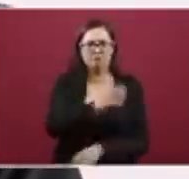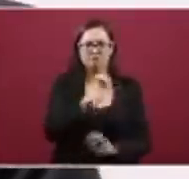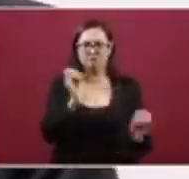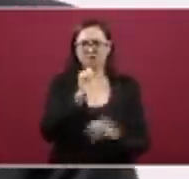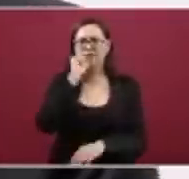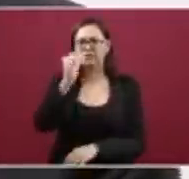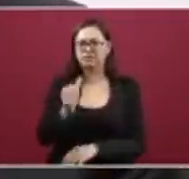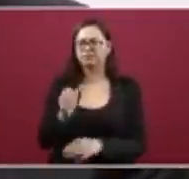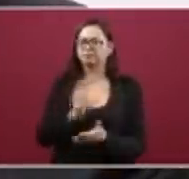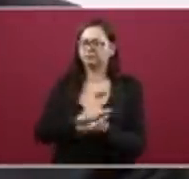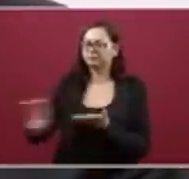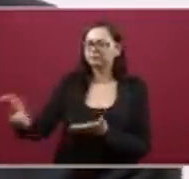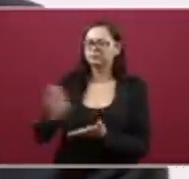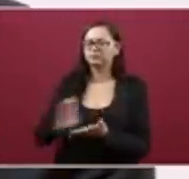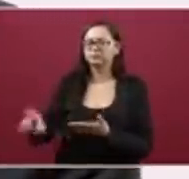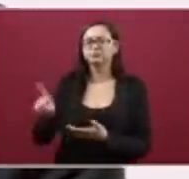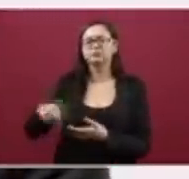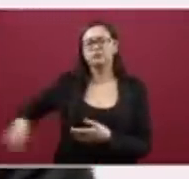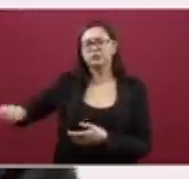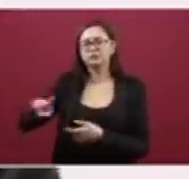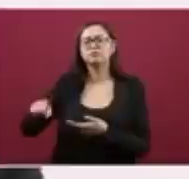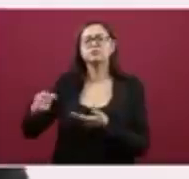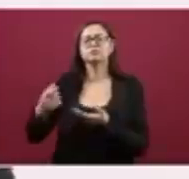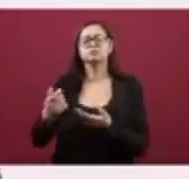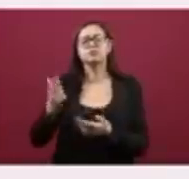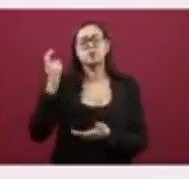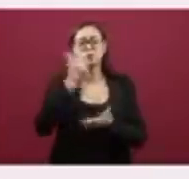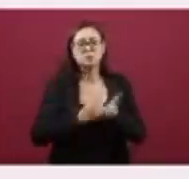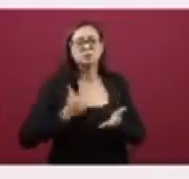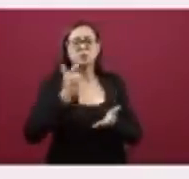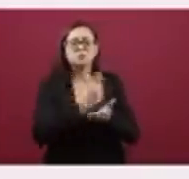abonando ese crédito